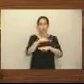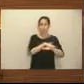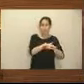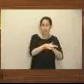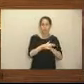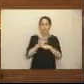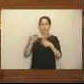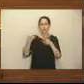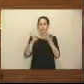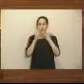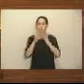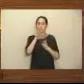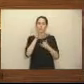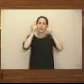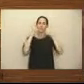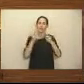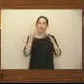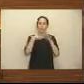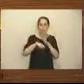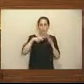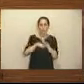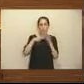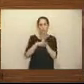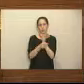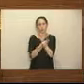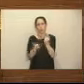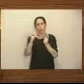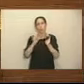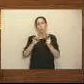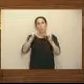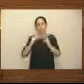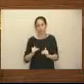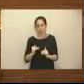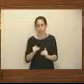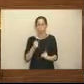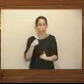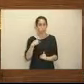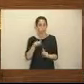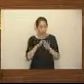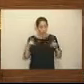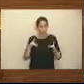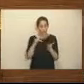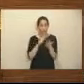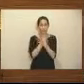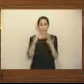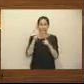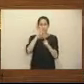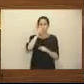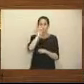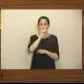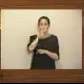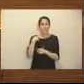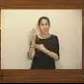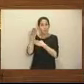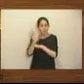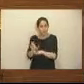medidas oportunas para tratar de eliminarlas o simplificarlas. Se lo instamos esta Cámara el 17 de mayo del 2013, creo que no se puede